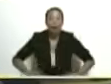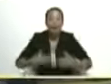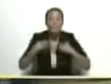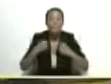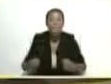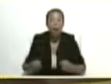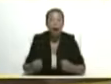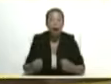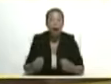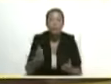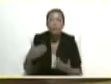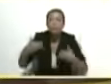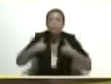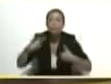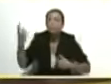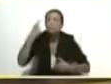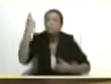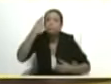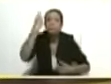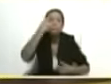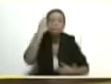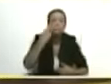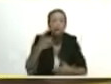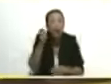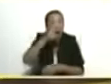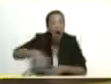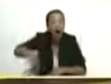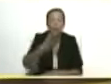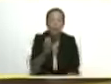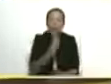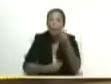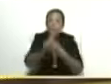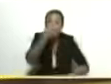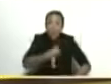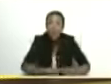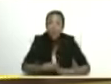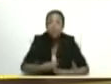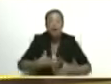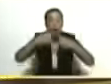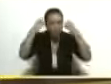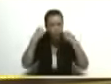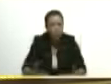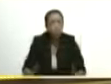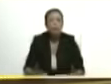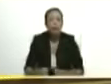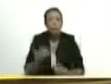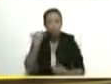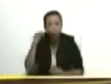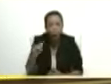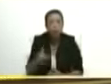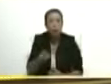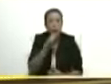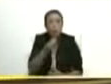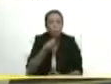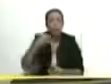Y tuvimos que parir para garantizarle a nuestro pueblo su alimentación, que se la garantizamos.